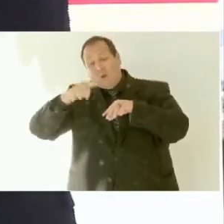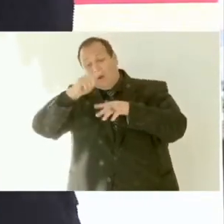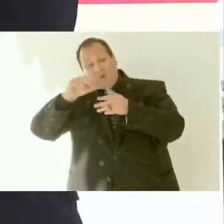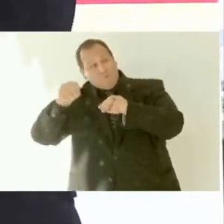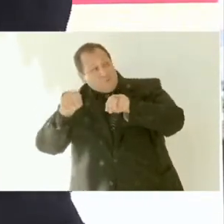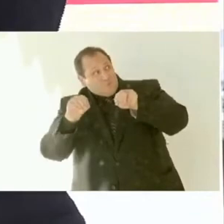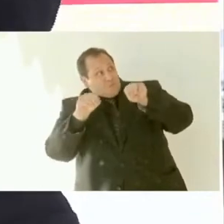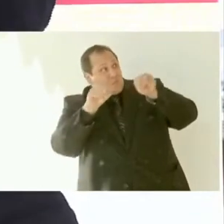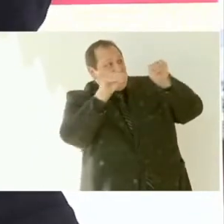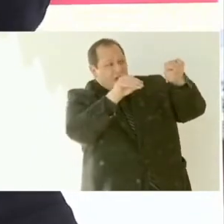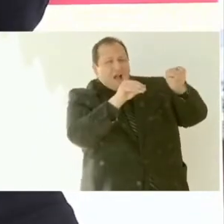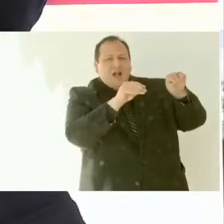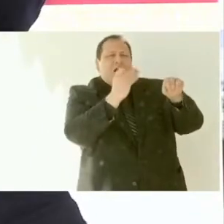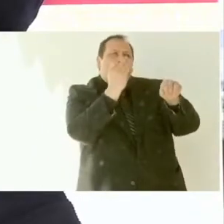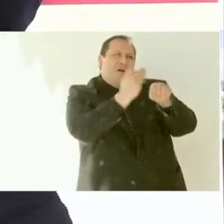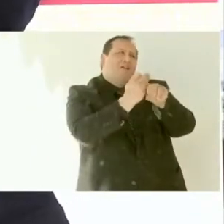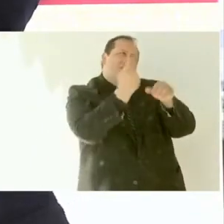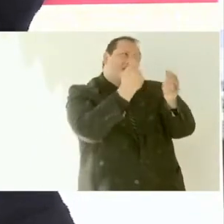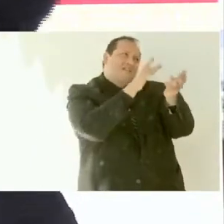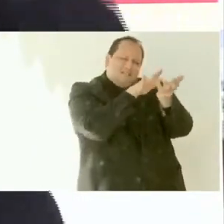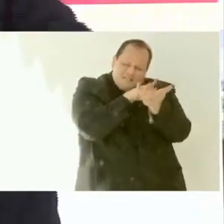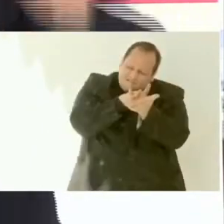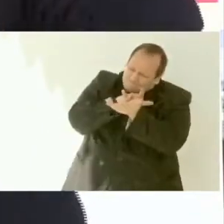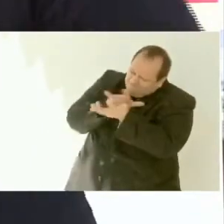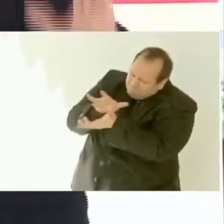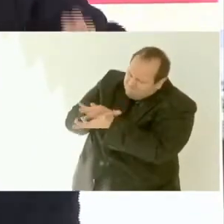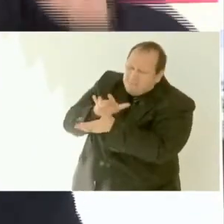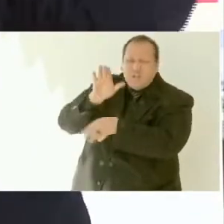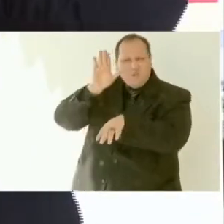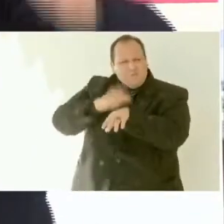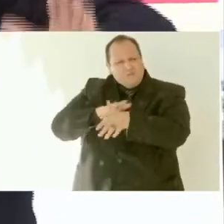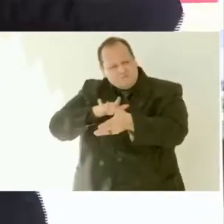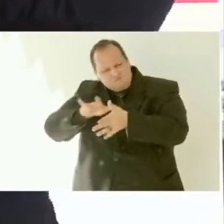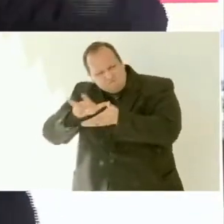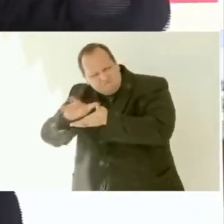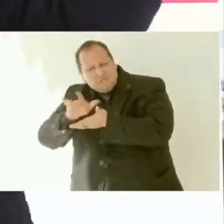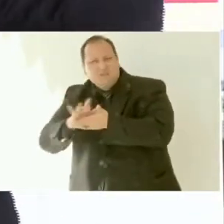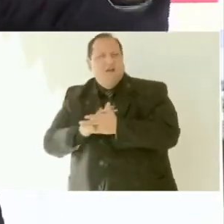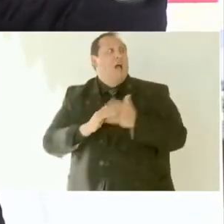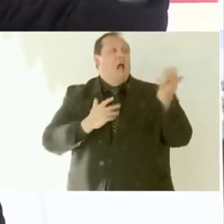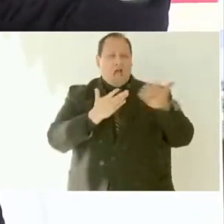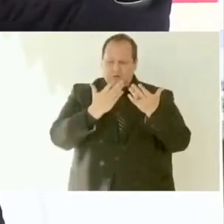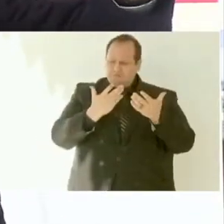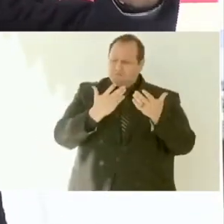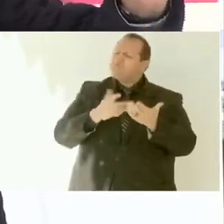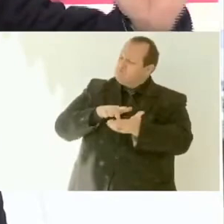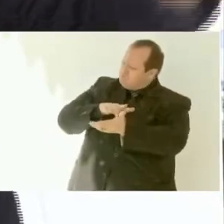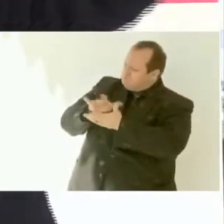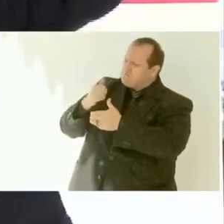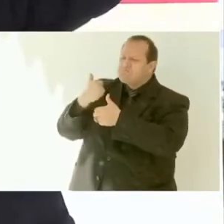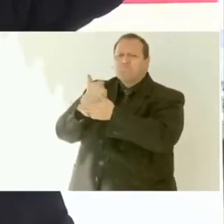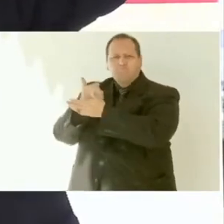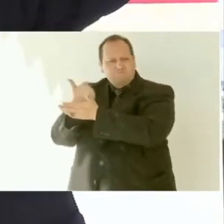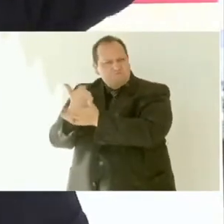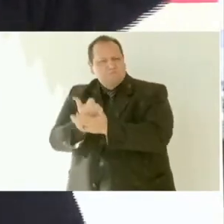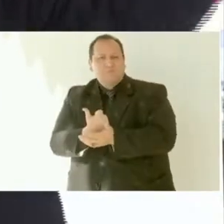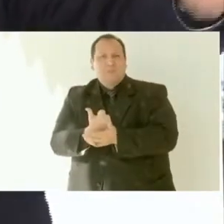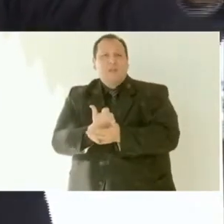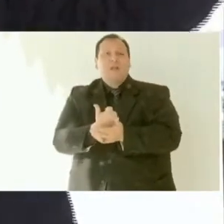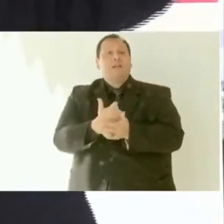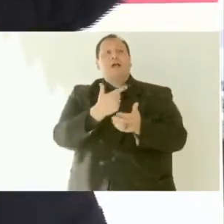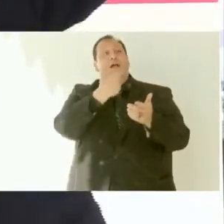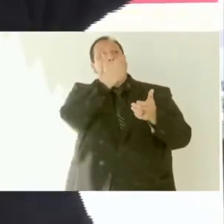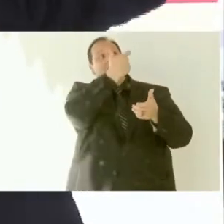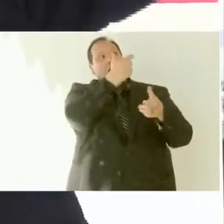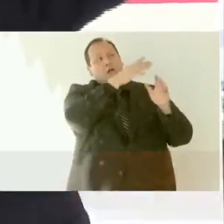más los necesitábamos, más nos están ayudando. Ya las